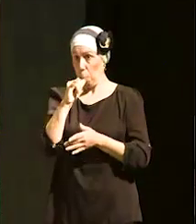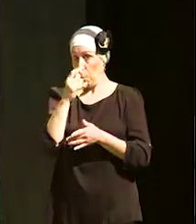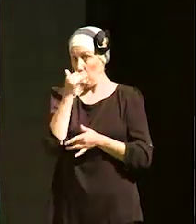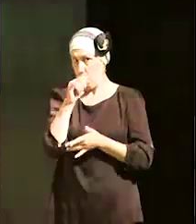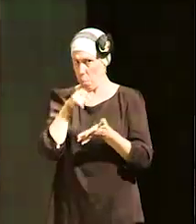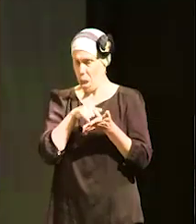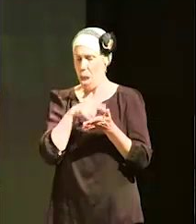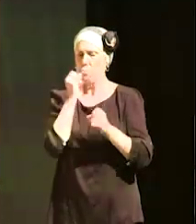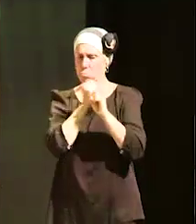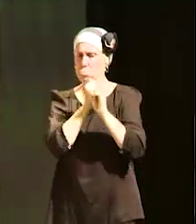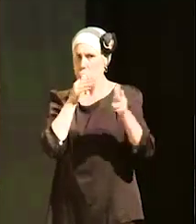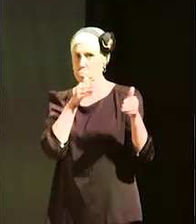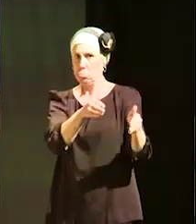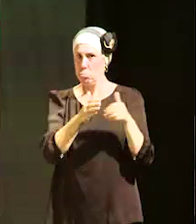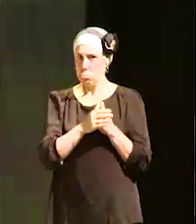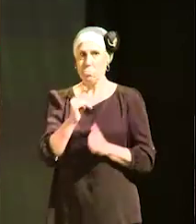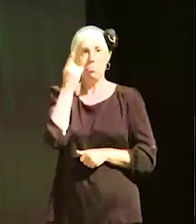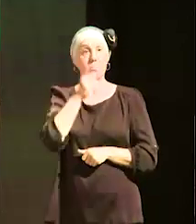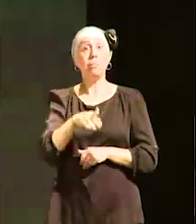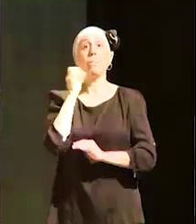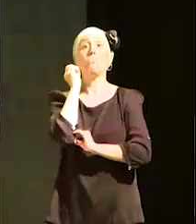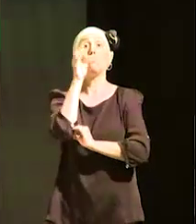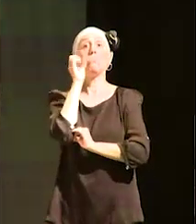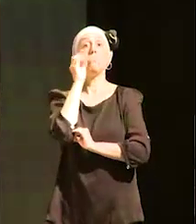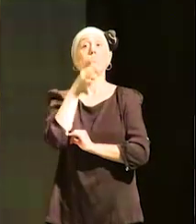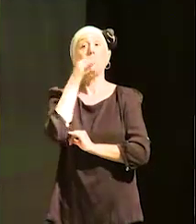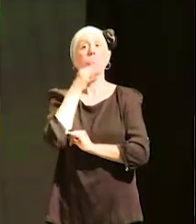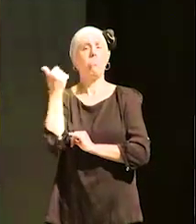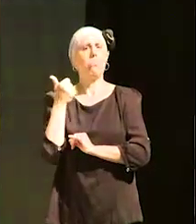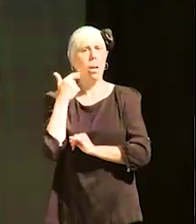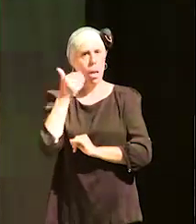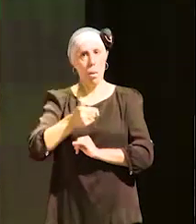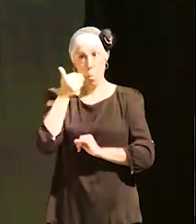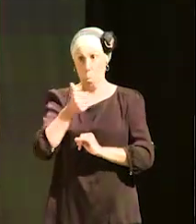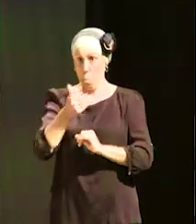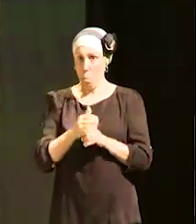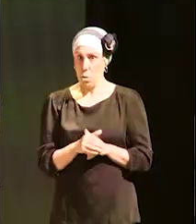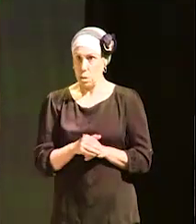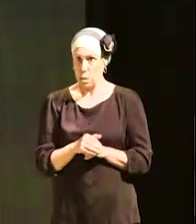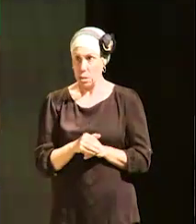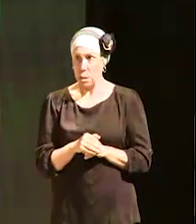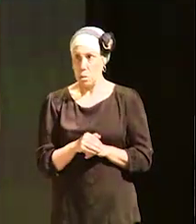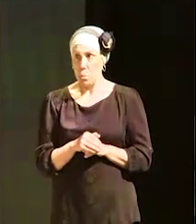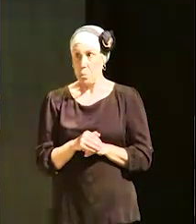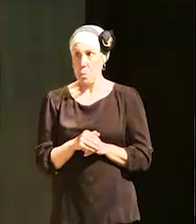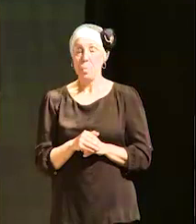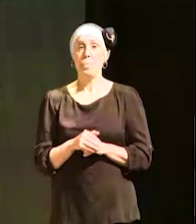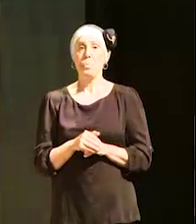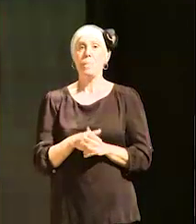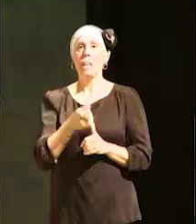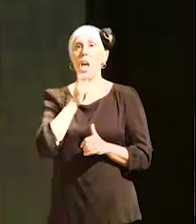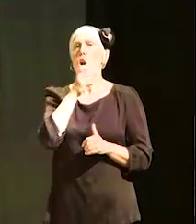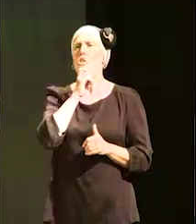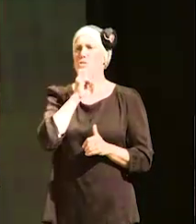creo que es muy importante la charla que has dado todas las reflexiones que has hecho en cómo se entiende lo